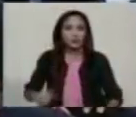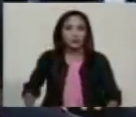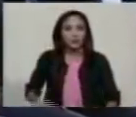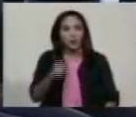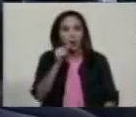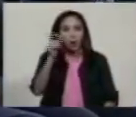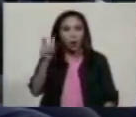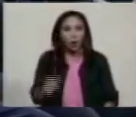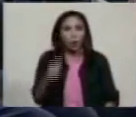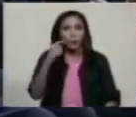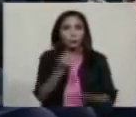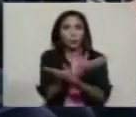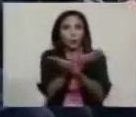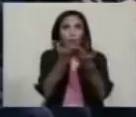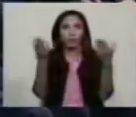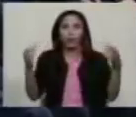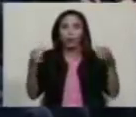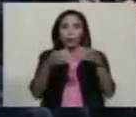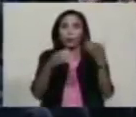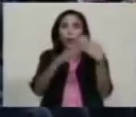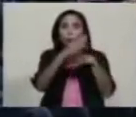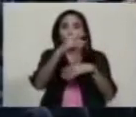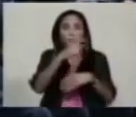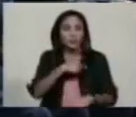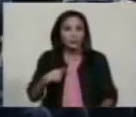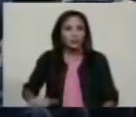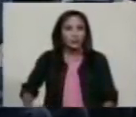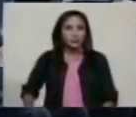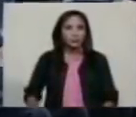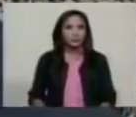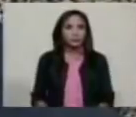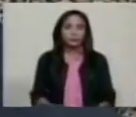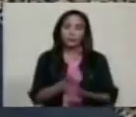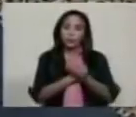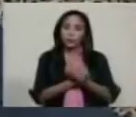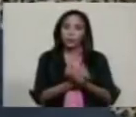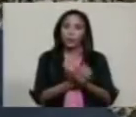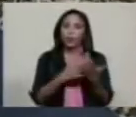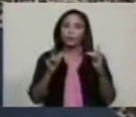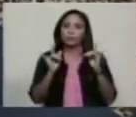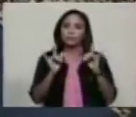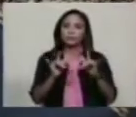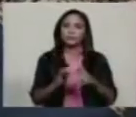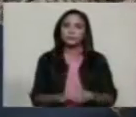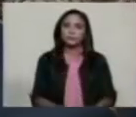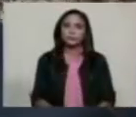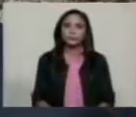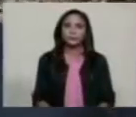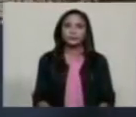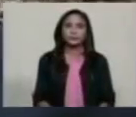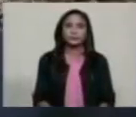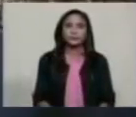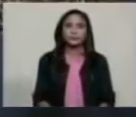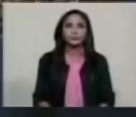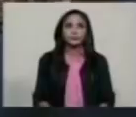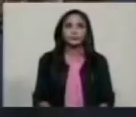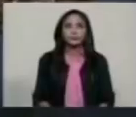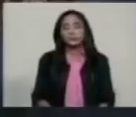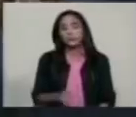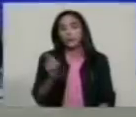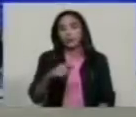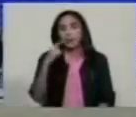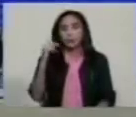y a toda la embajada china, siempre nuestro afecto especial. Se encuentran también